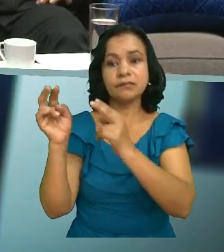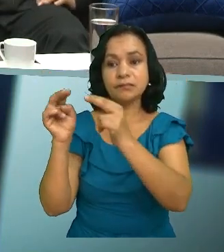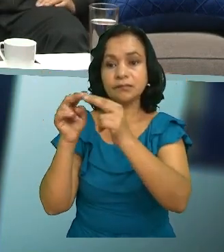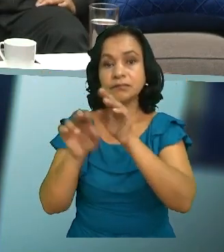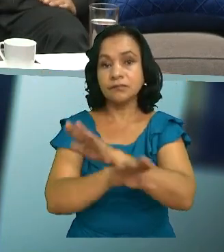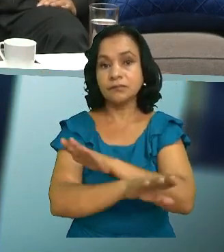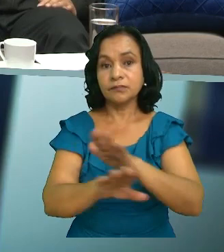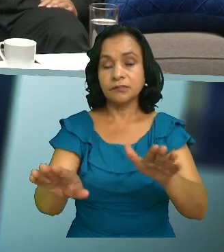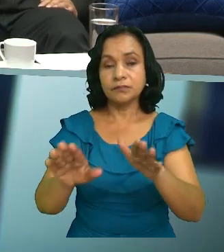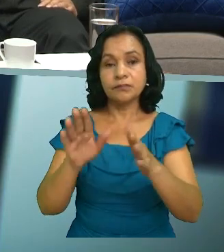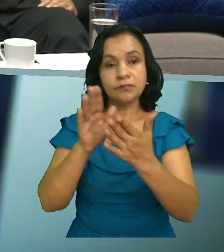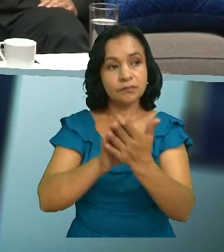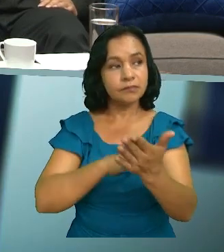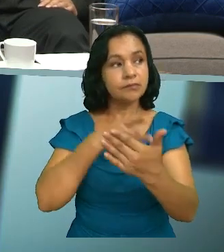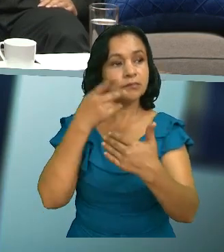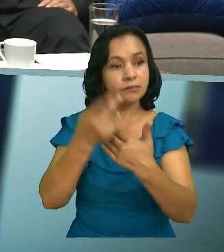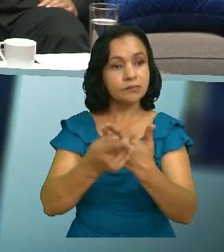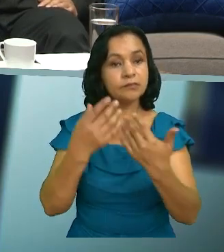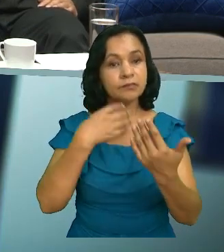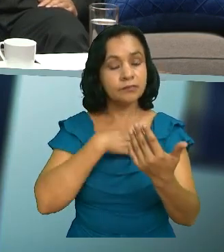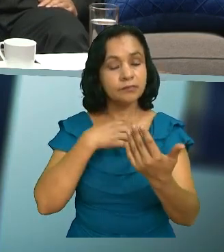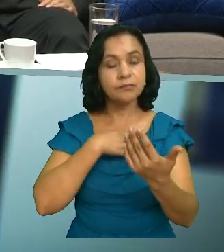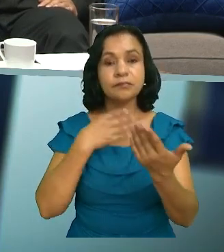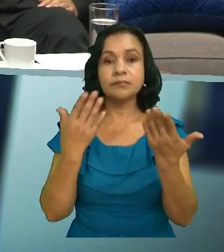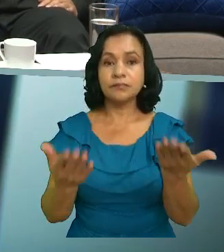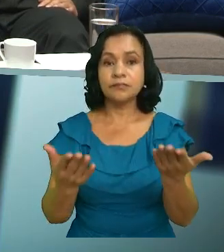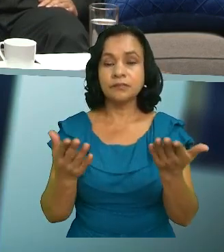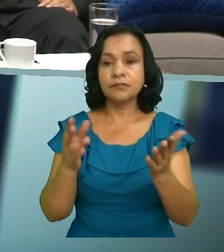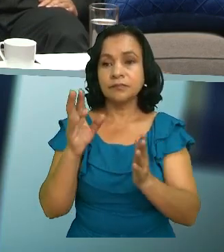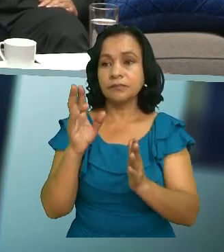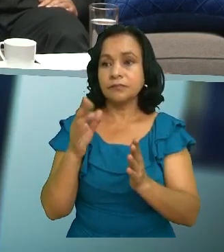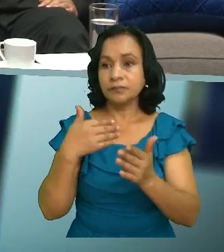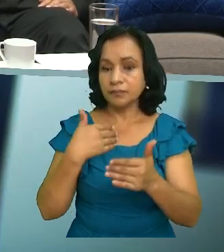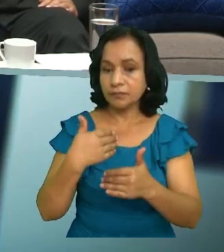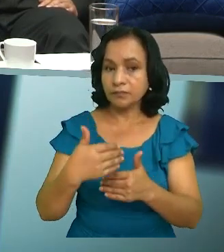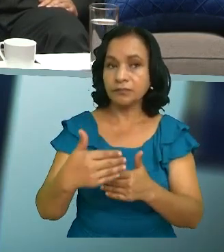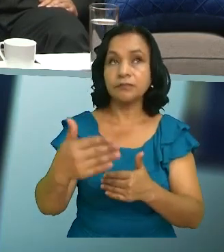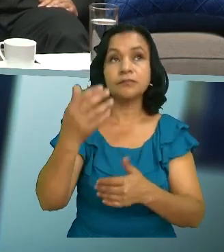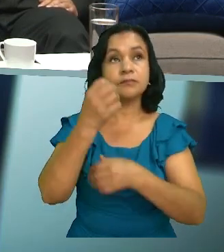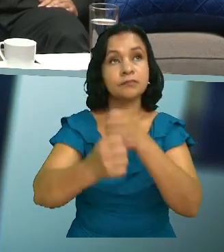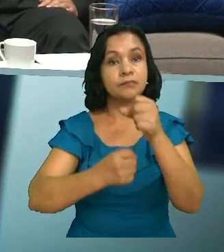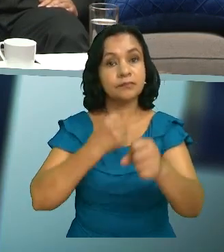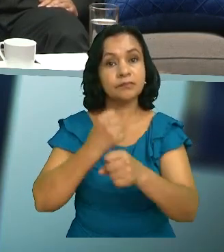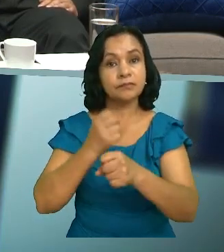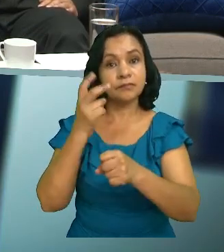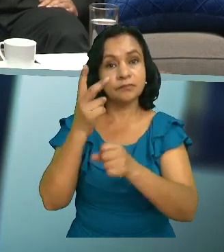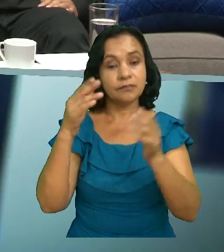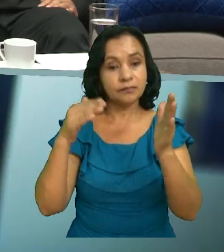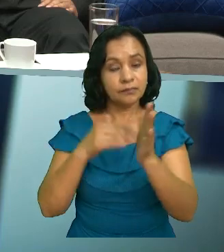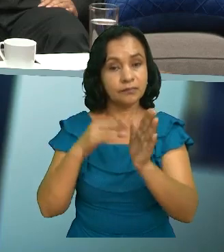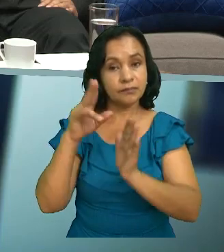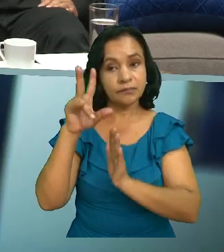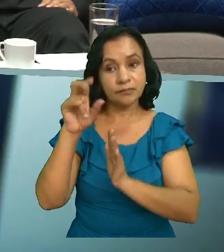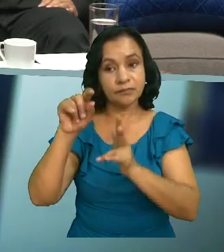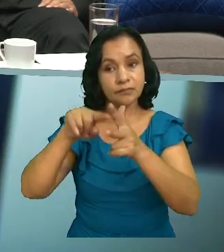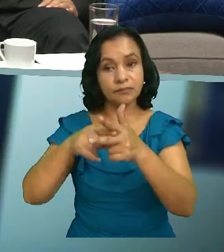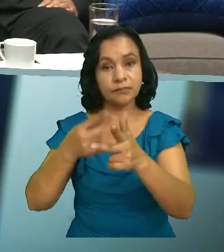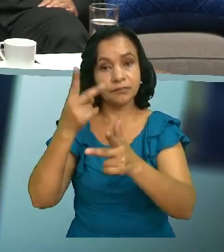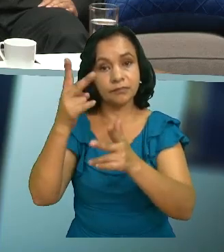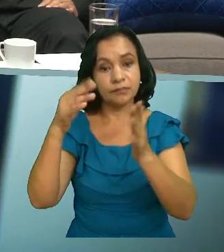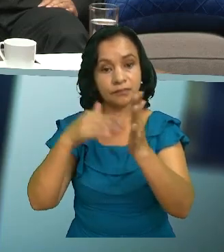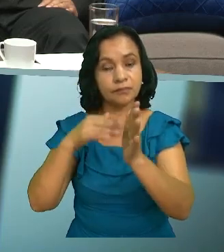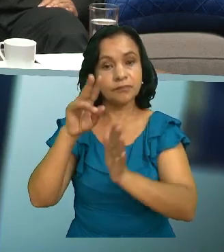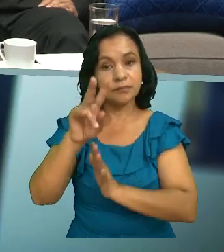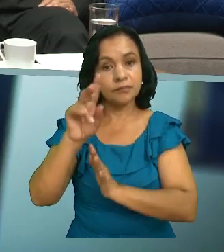obras según lo programado. Nosotros tenemos grandes retos al finalizar el año 2020 e iniciar el 2021,